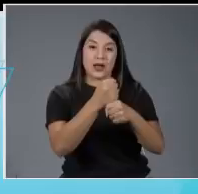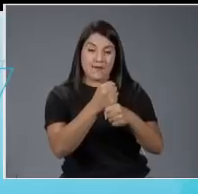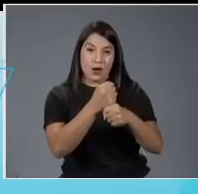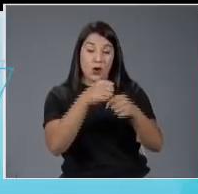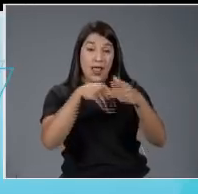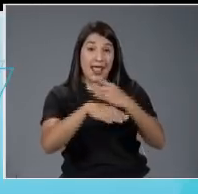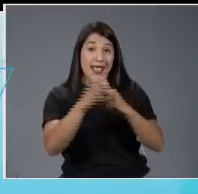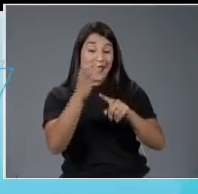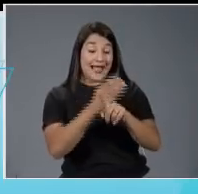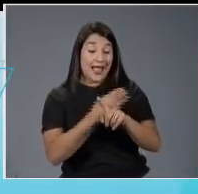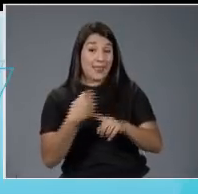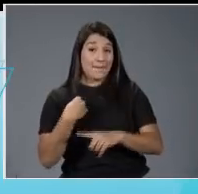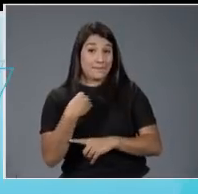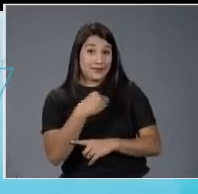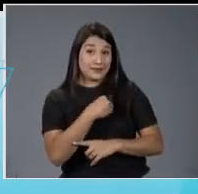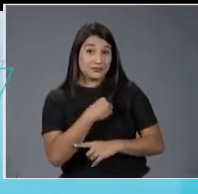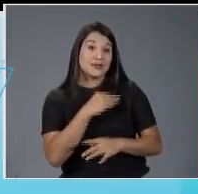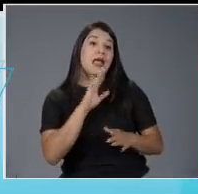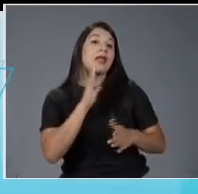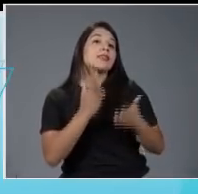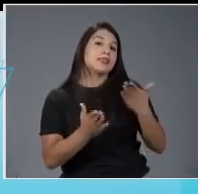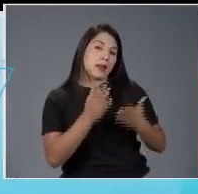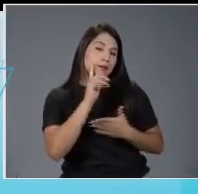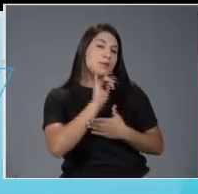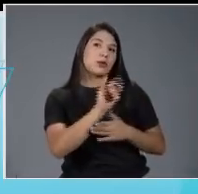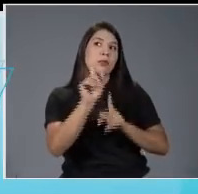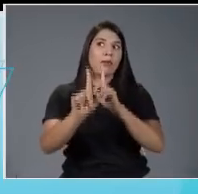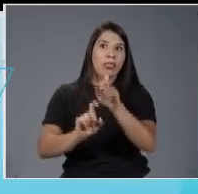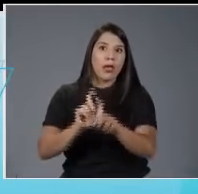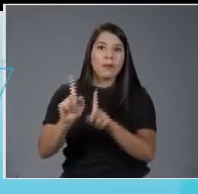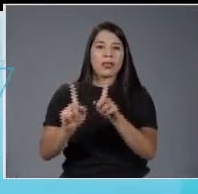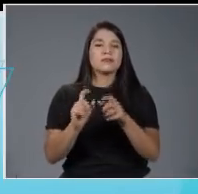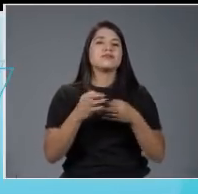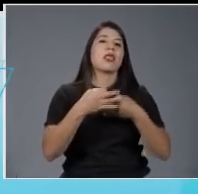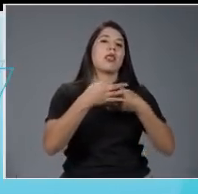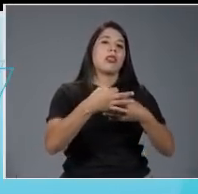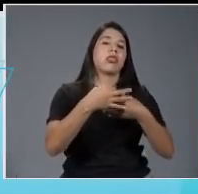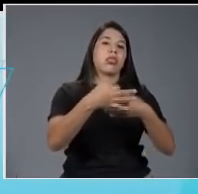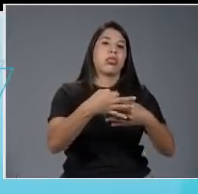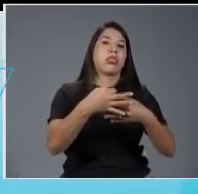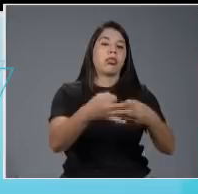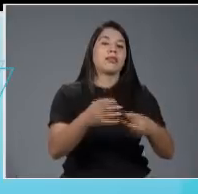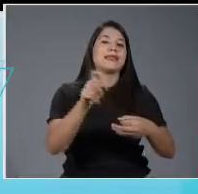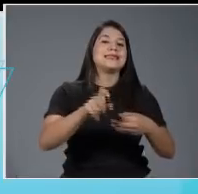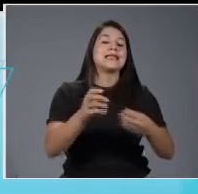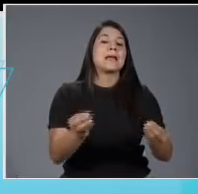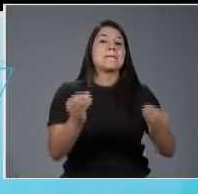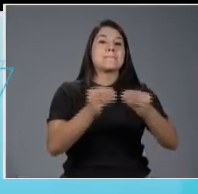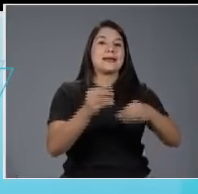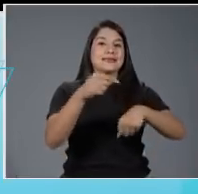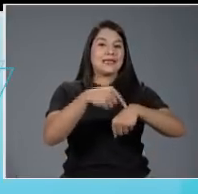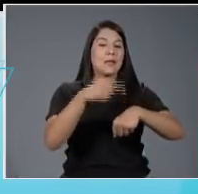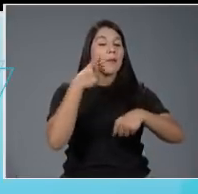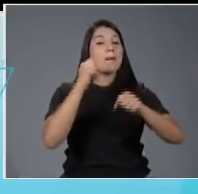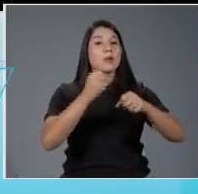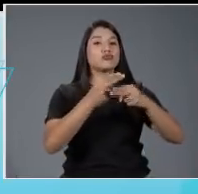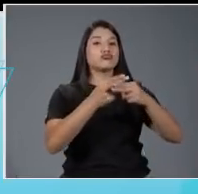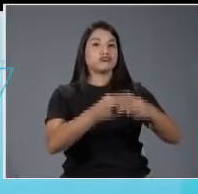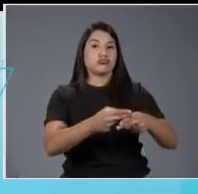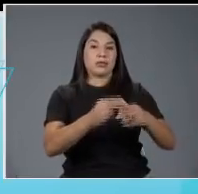ministerio. Probablemente eso es lo que ha atrasado un poco la obtención de esos nombramientos, pero también a lo